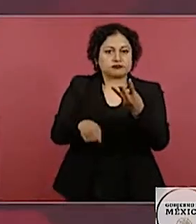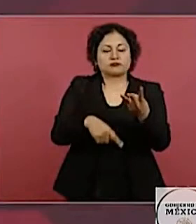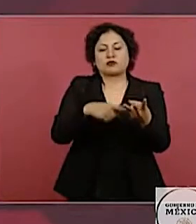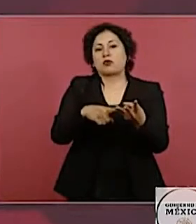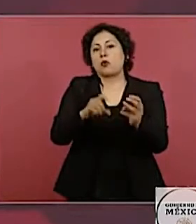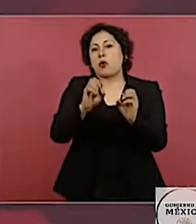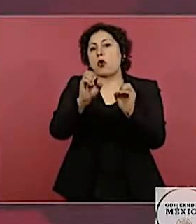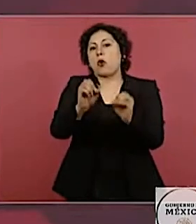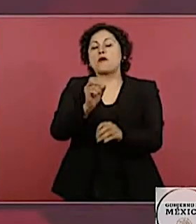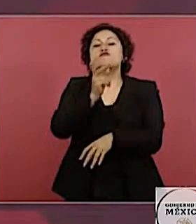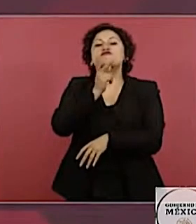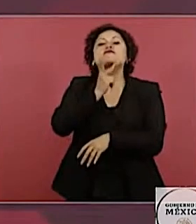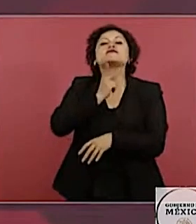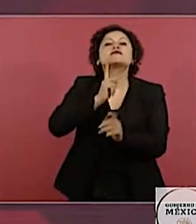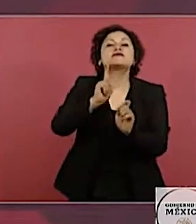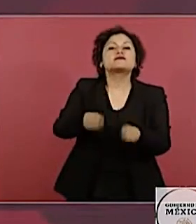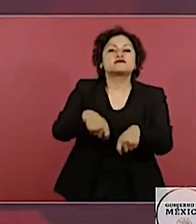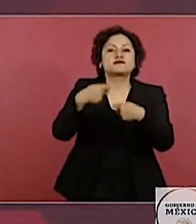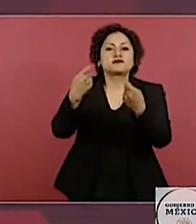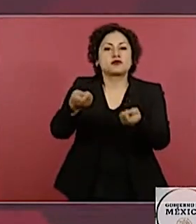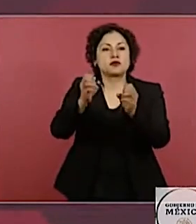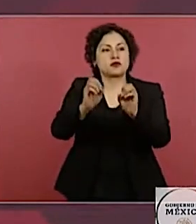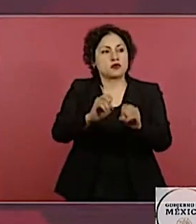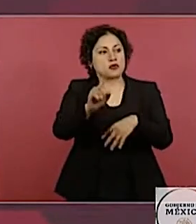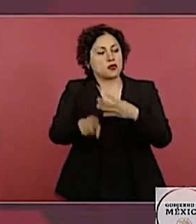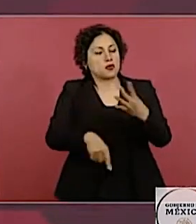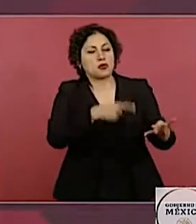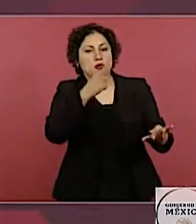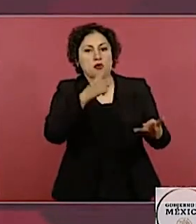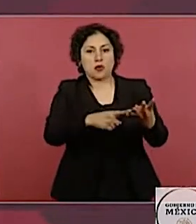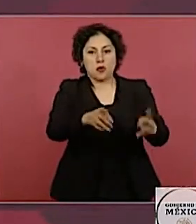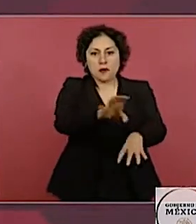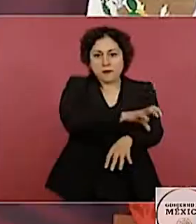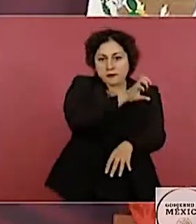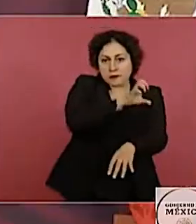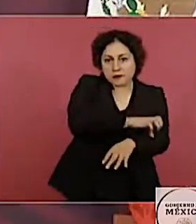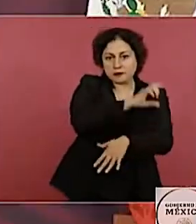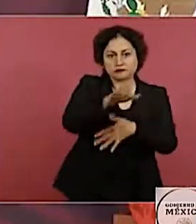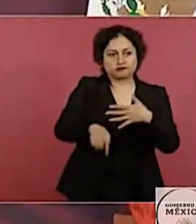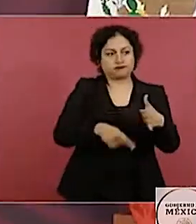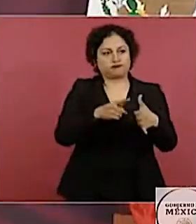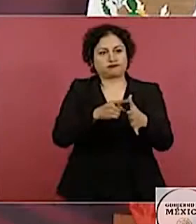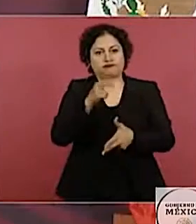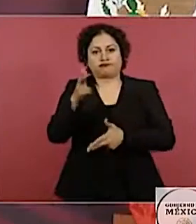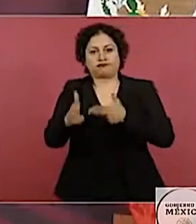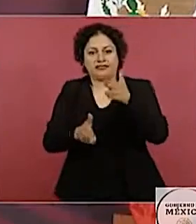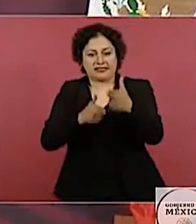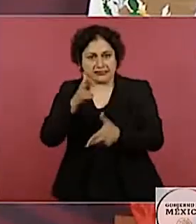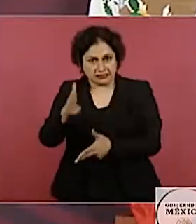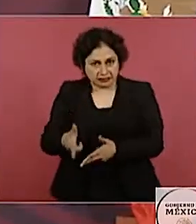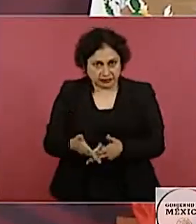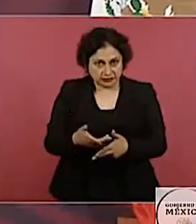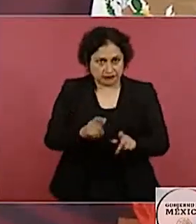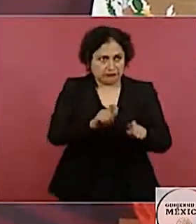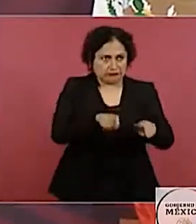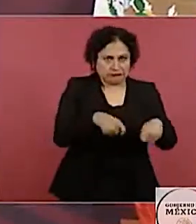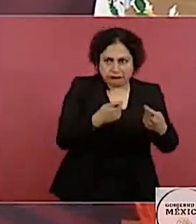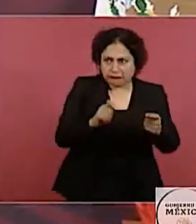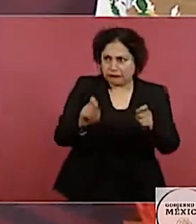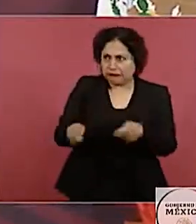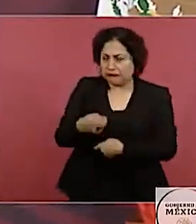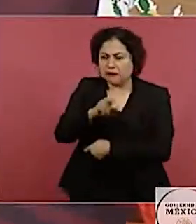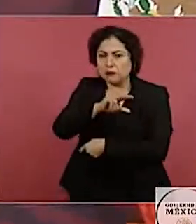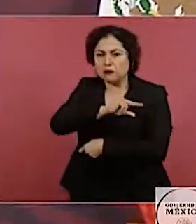petróleo entregar la electricidad los ferrocarriles no solo Salinas sino